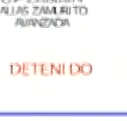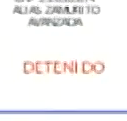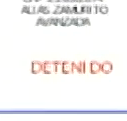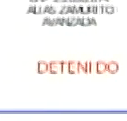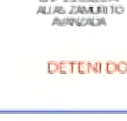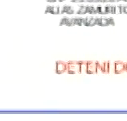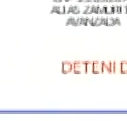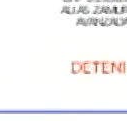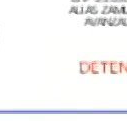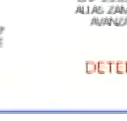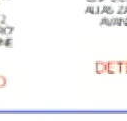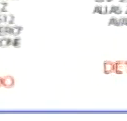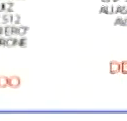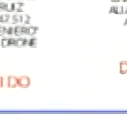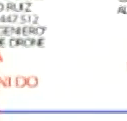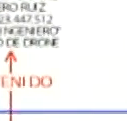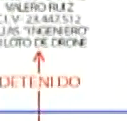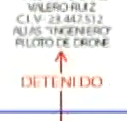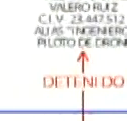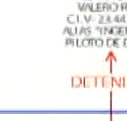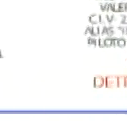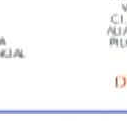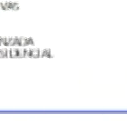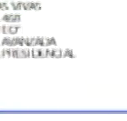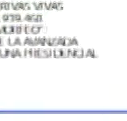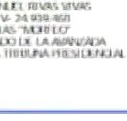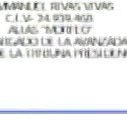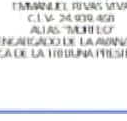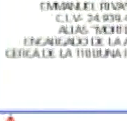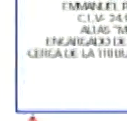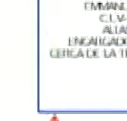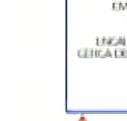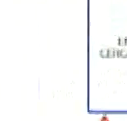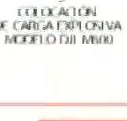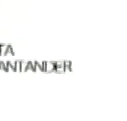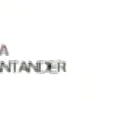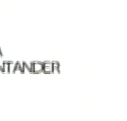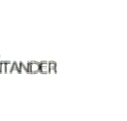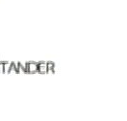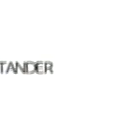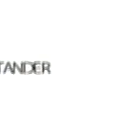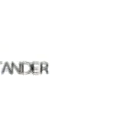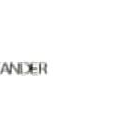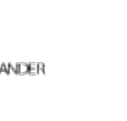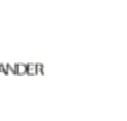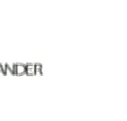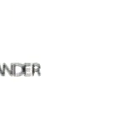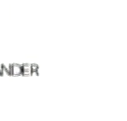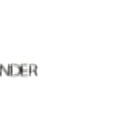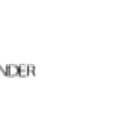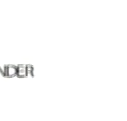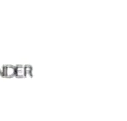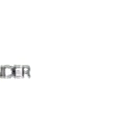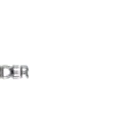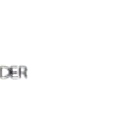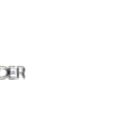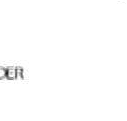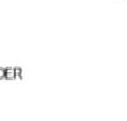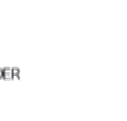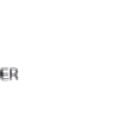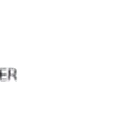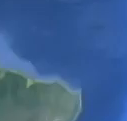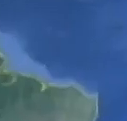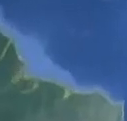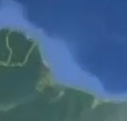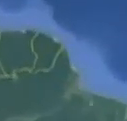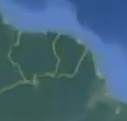recibieron entrenamiento sobre el manejo de drones y explosivos en una granja llamada Atalanta, municipio Chinácota, departamento norte